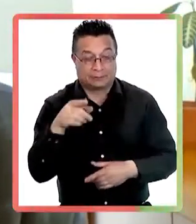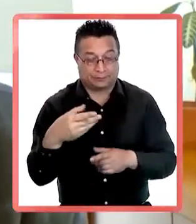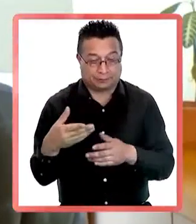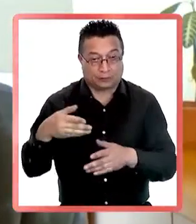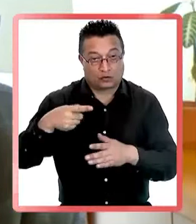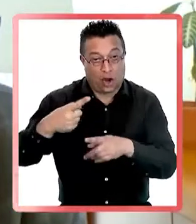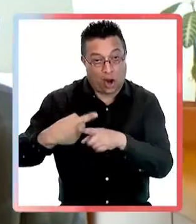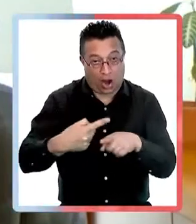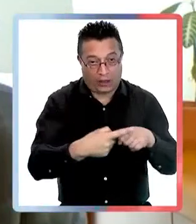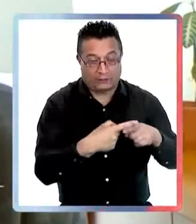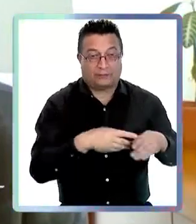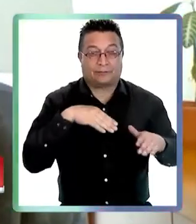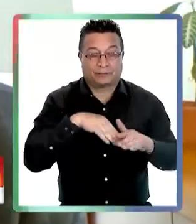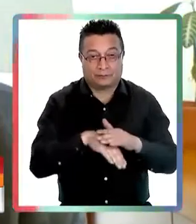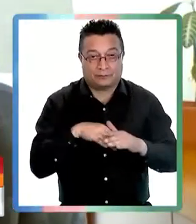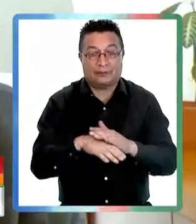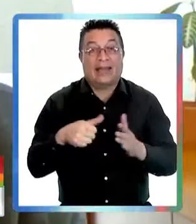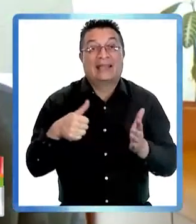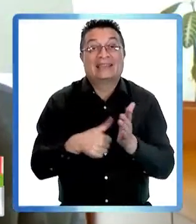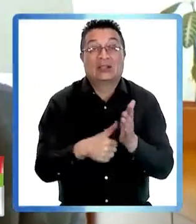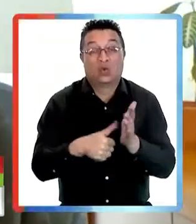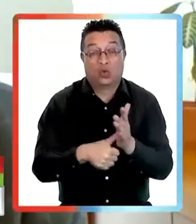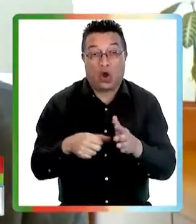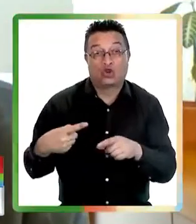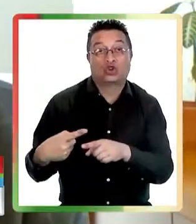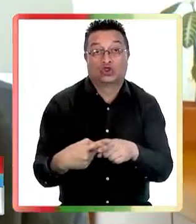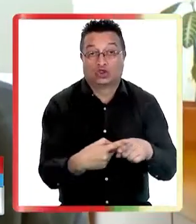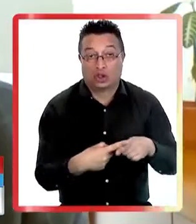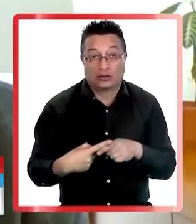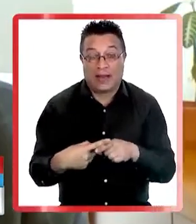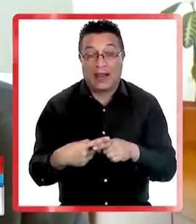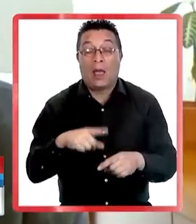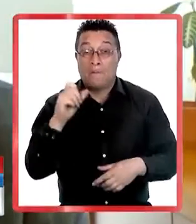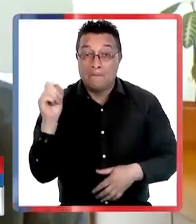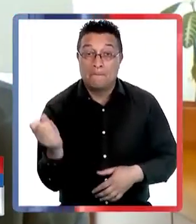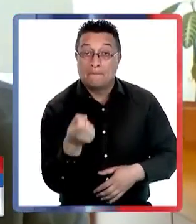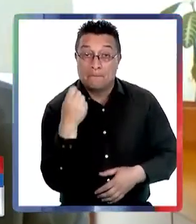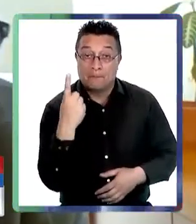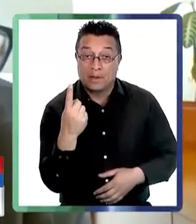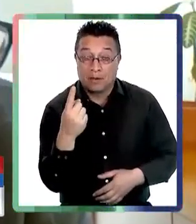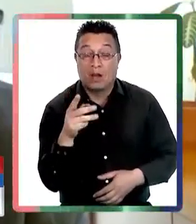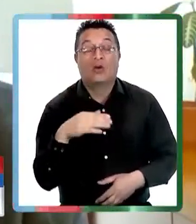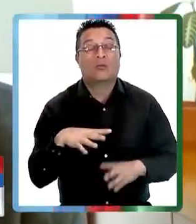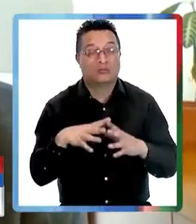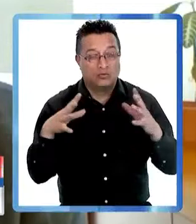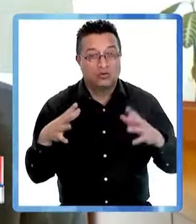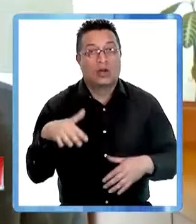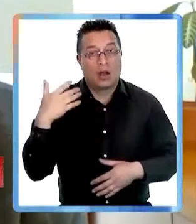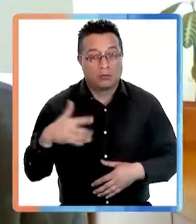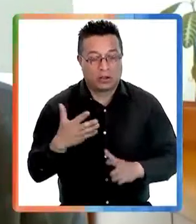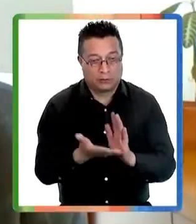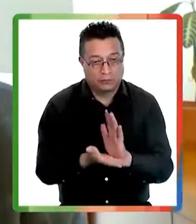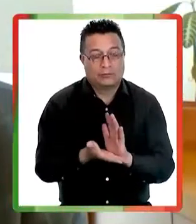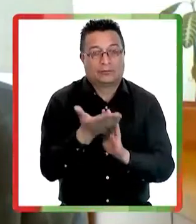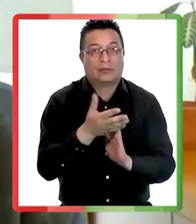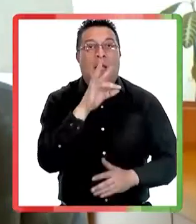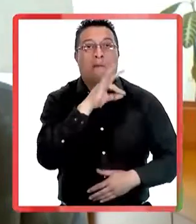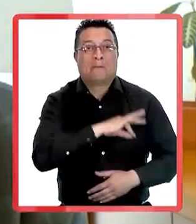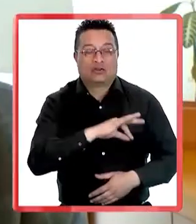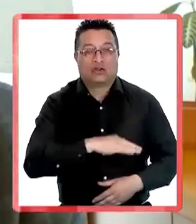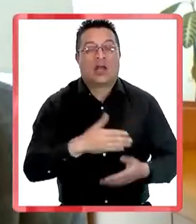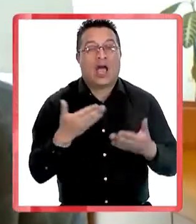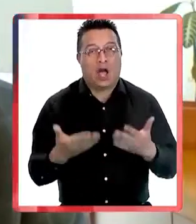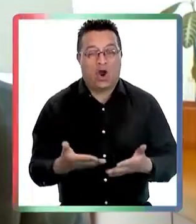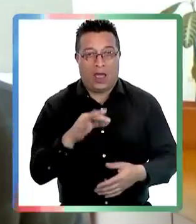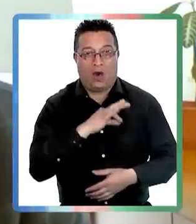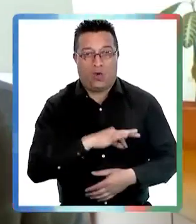ahorro colectivo, del seguro social, en primer lugar son fundamentales para subir las pensiones de los